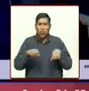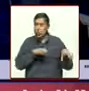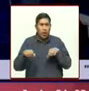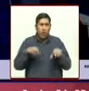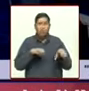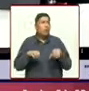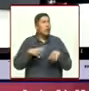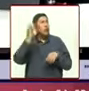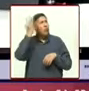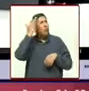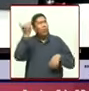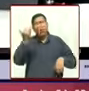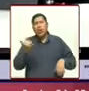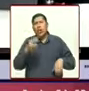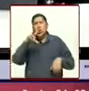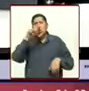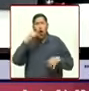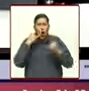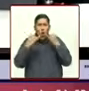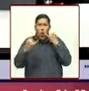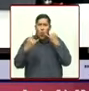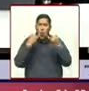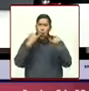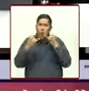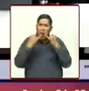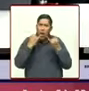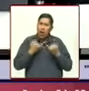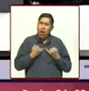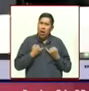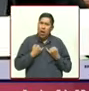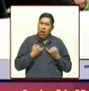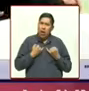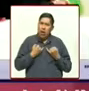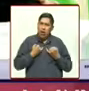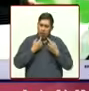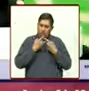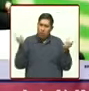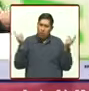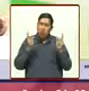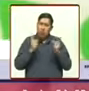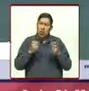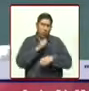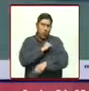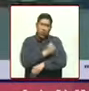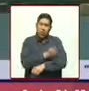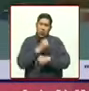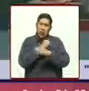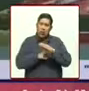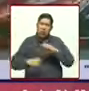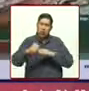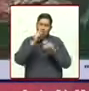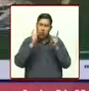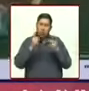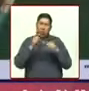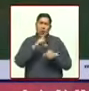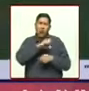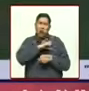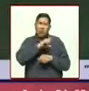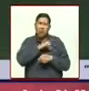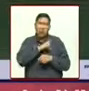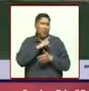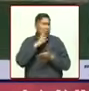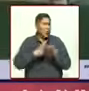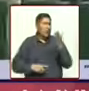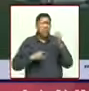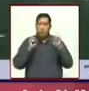informe respectivo. ¿Por qué no se realizó el informe o se dio parte a las mismas autoridades superiores de la misma policía señalando de